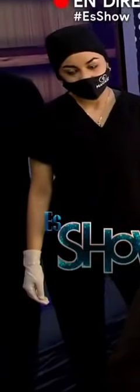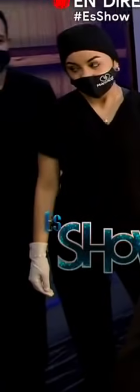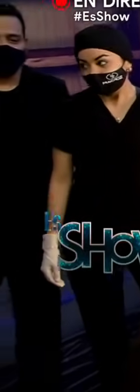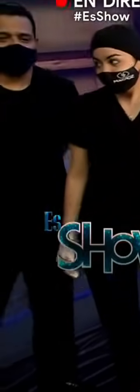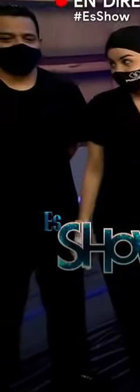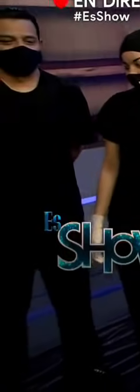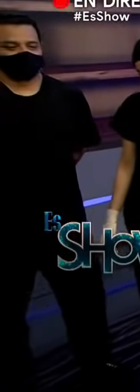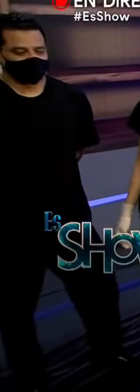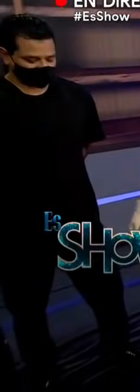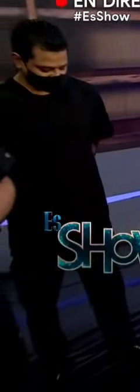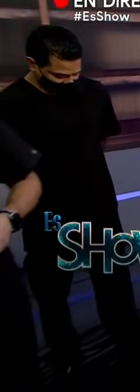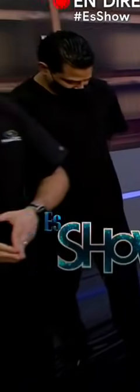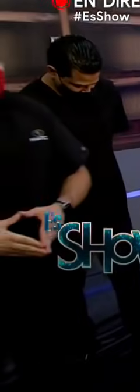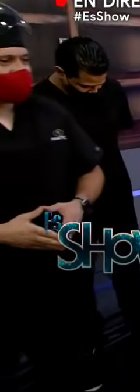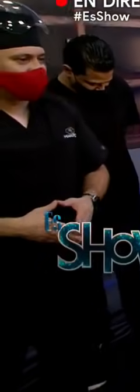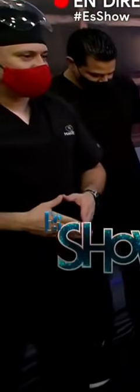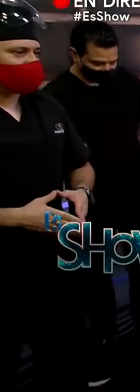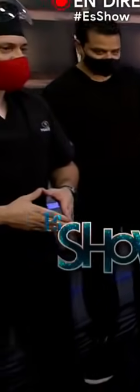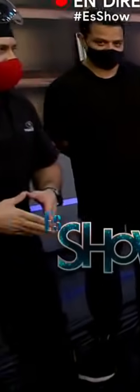bichota.